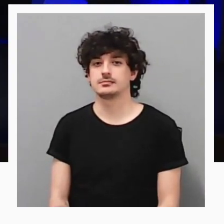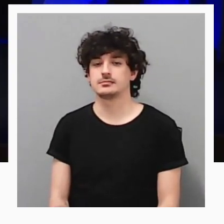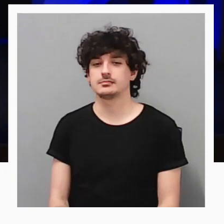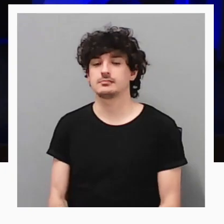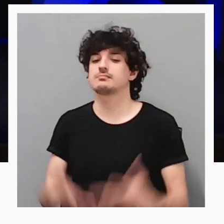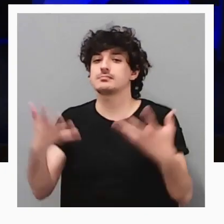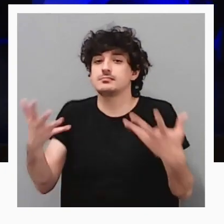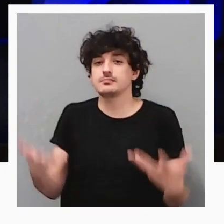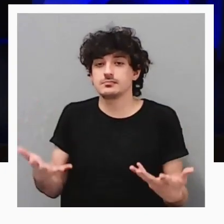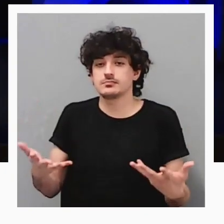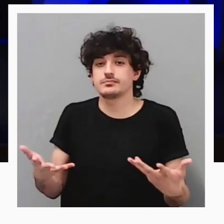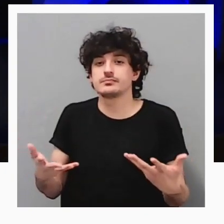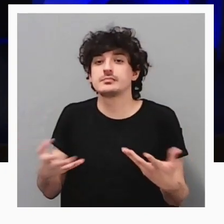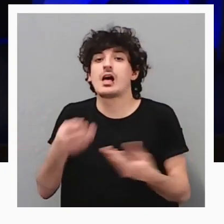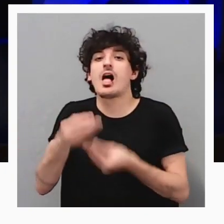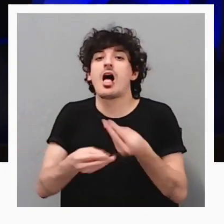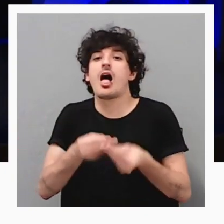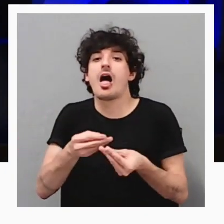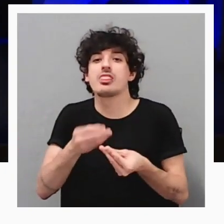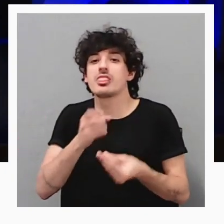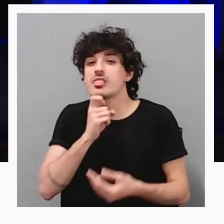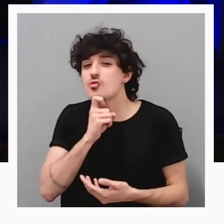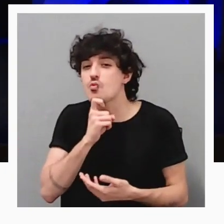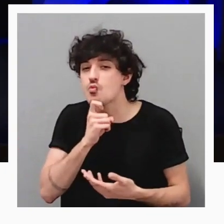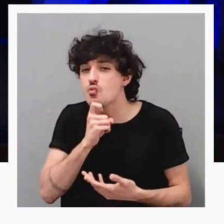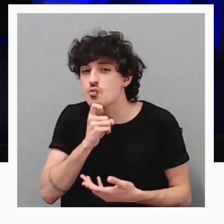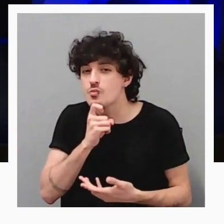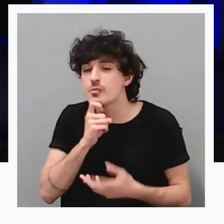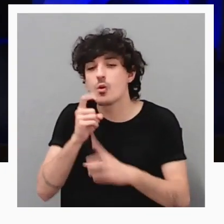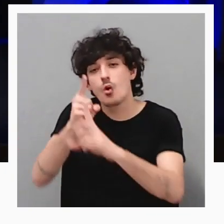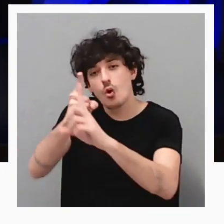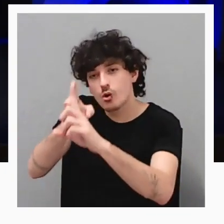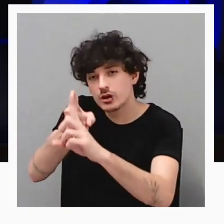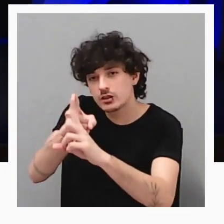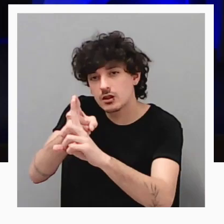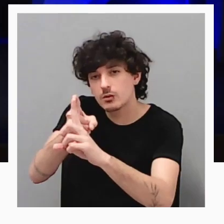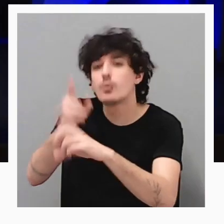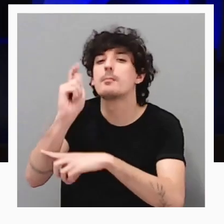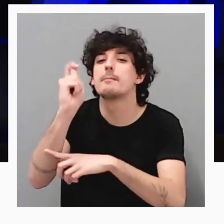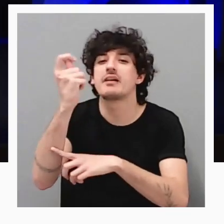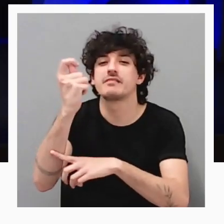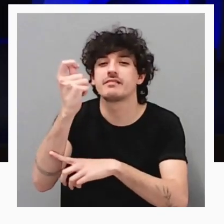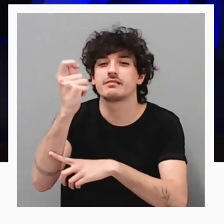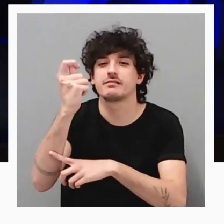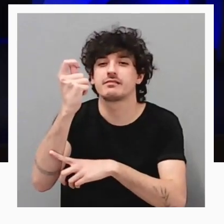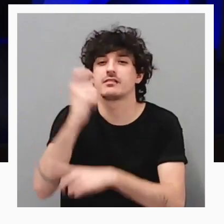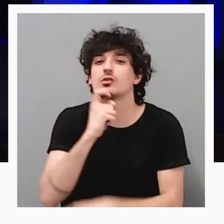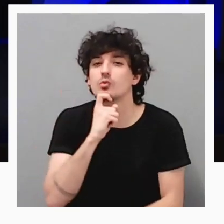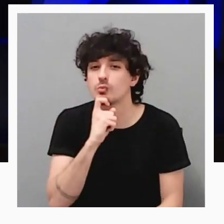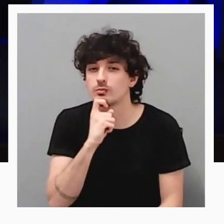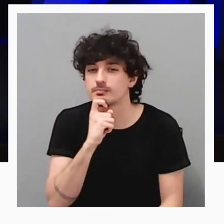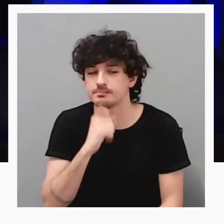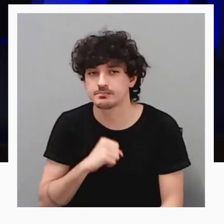Entonces, ¿cómo lo hacemos? ¿Cómo hacemos este propósito, que es nuestro why? ¿Cómo lo hacemos? Hacemos a través de